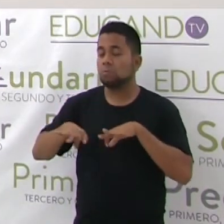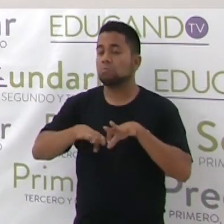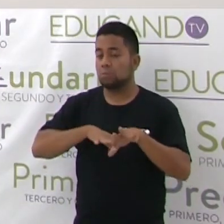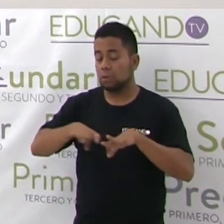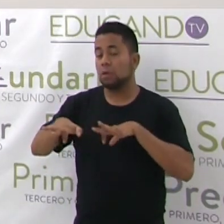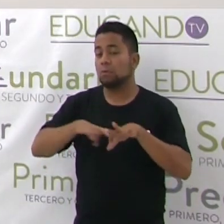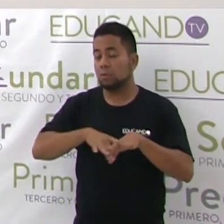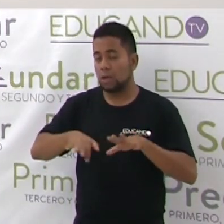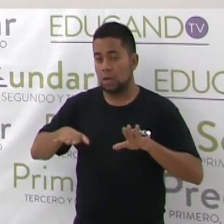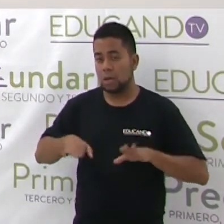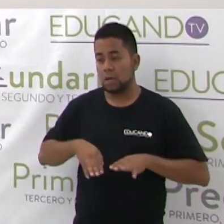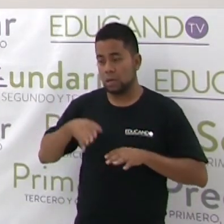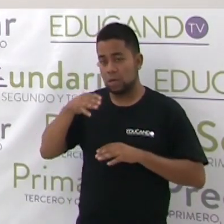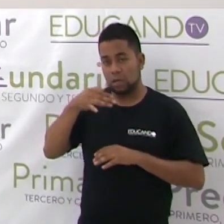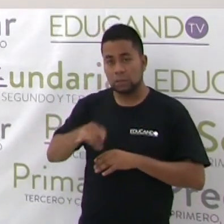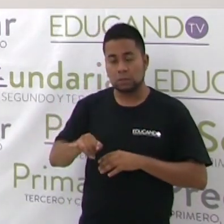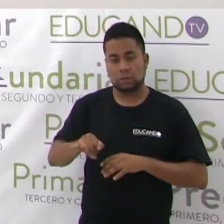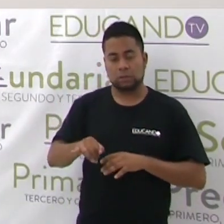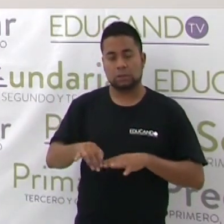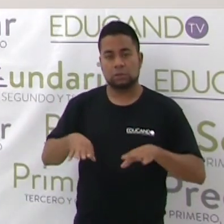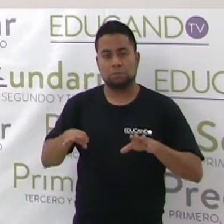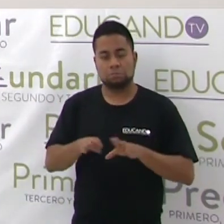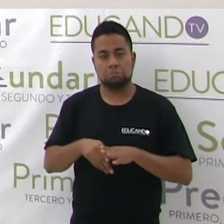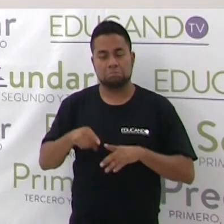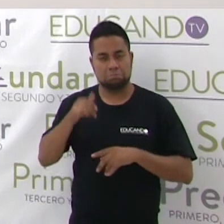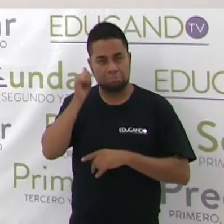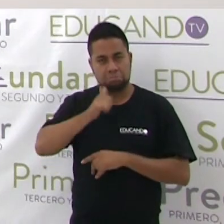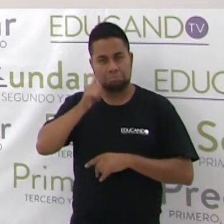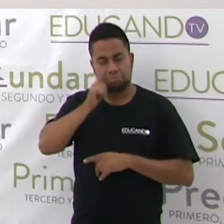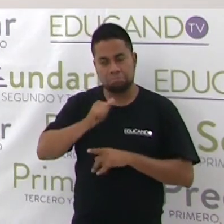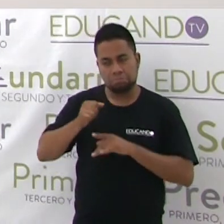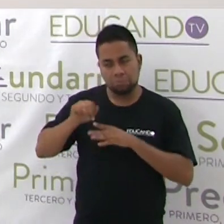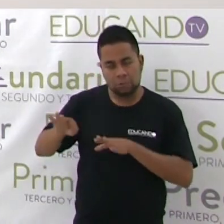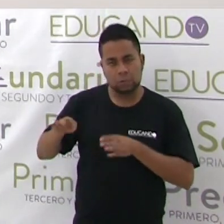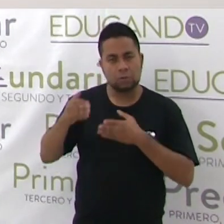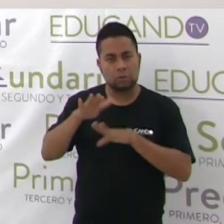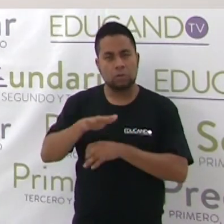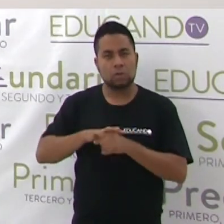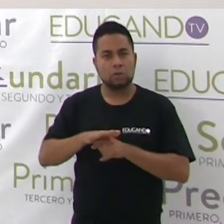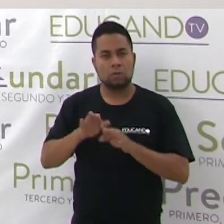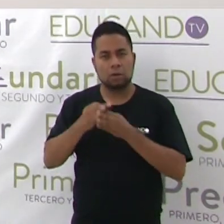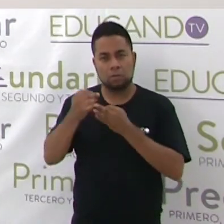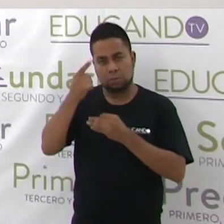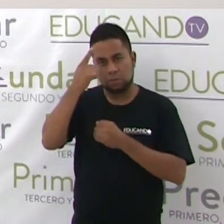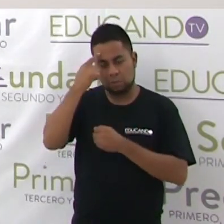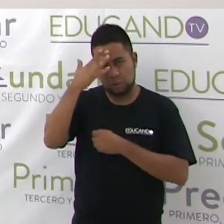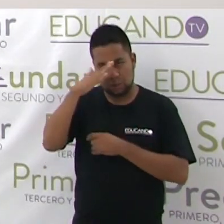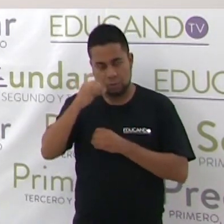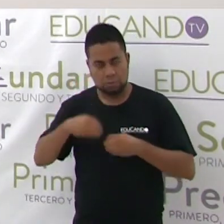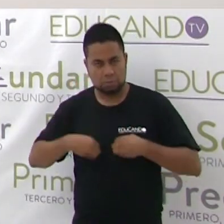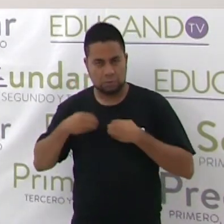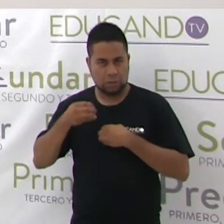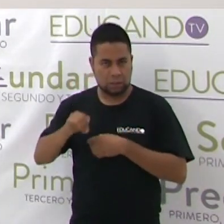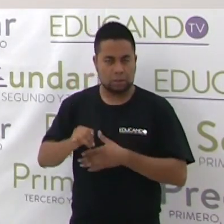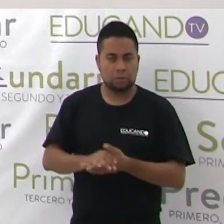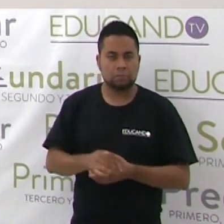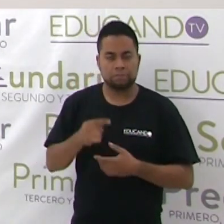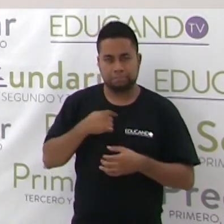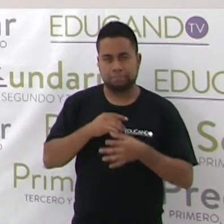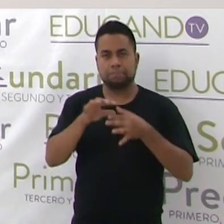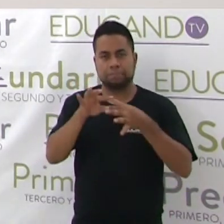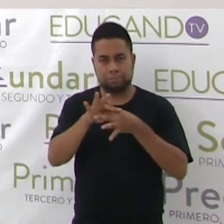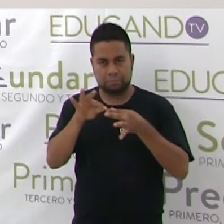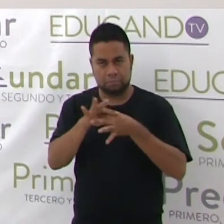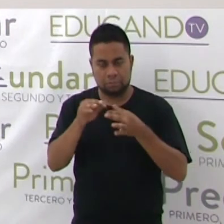una de las partes que más influencia tiene en cuanto a su forma de ser o de vida. Y te voy a hablar